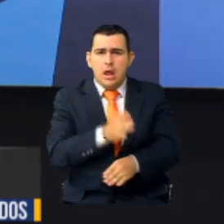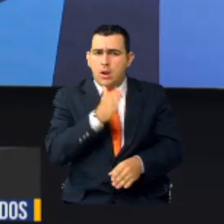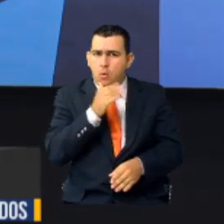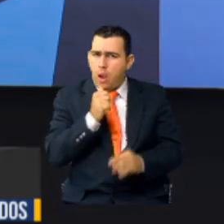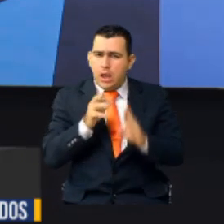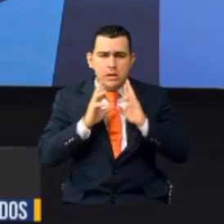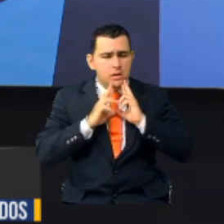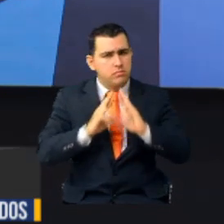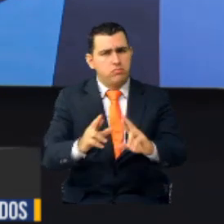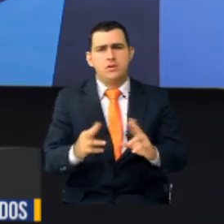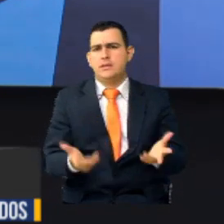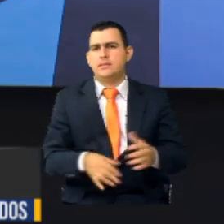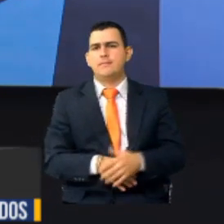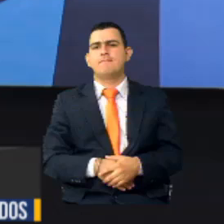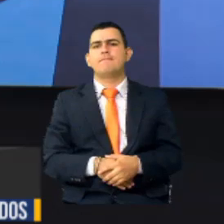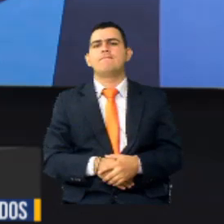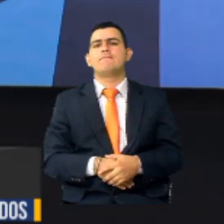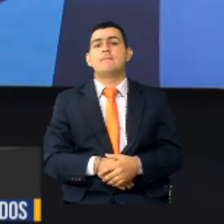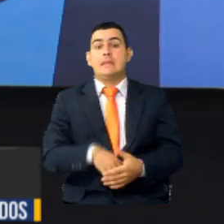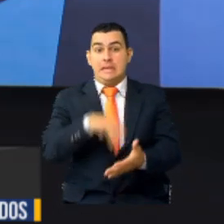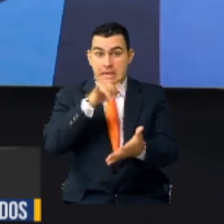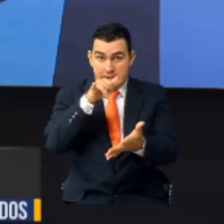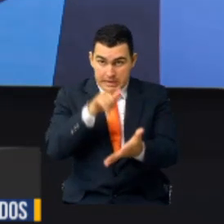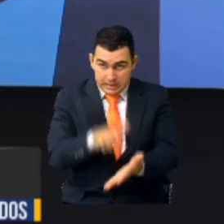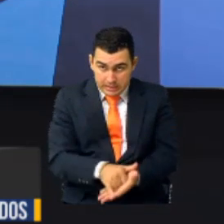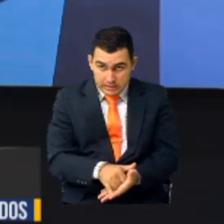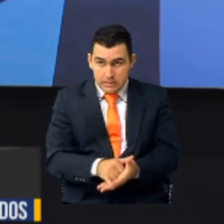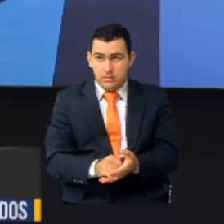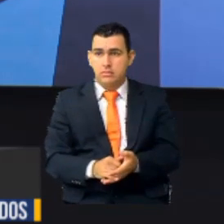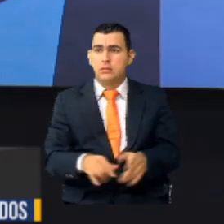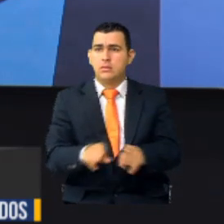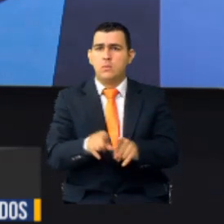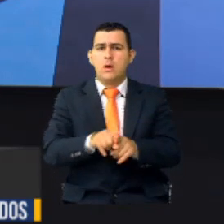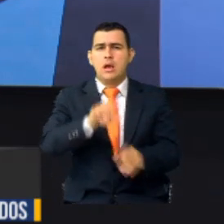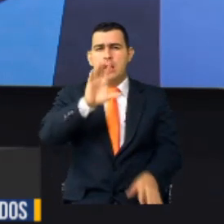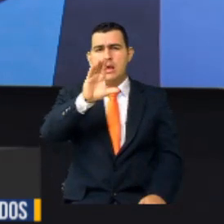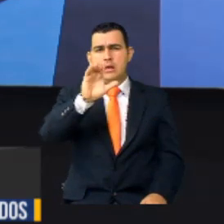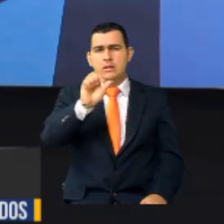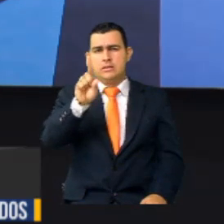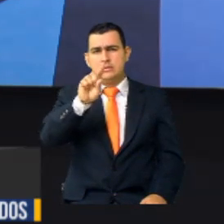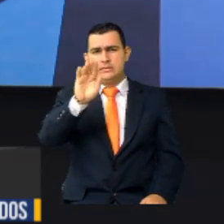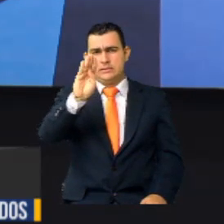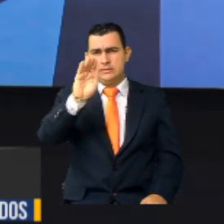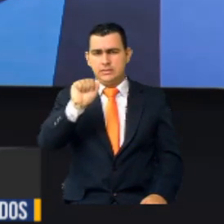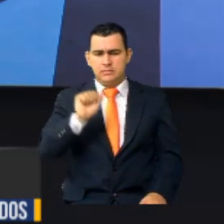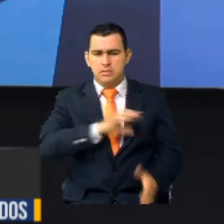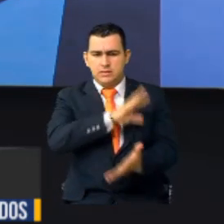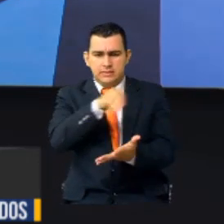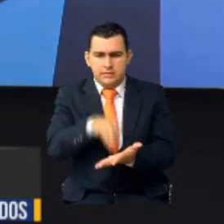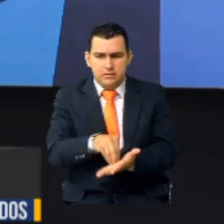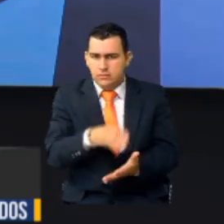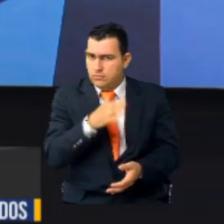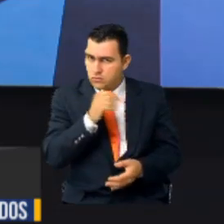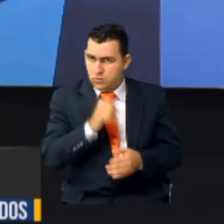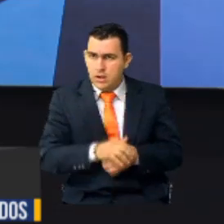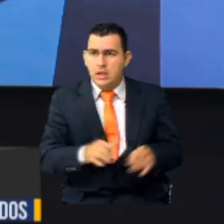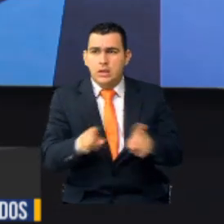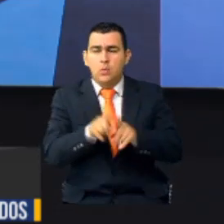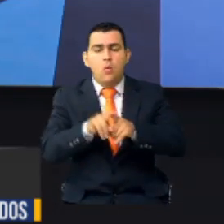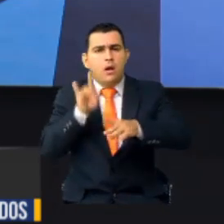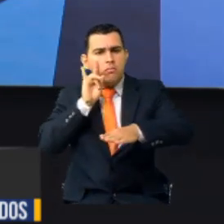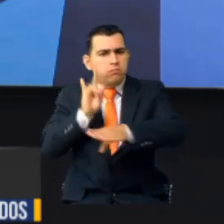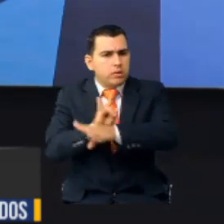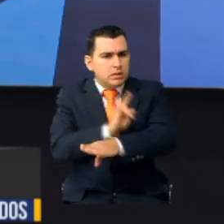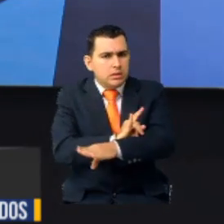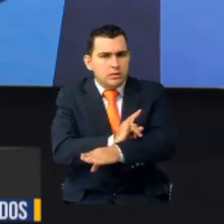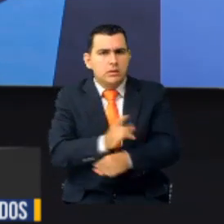un espacio que garantice esa seguridad. Ese CESBA es el Centro de Emergencia y Seguridad de Barranca Bermeja, que va a estar pendiente de la seguridad de toda la ciudad